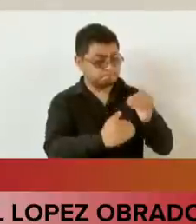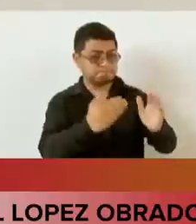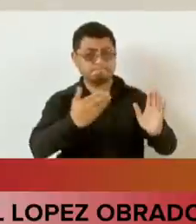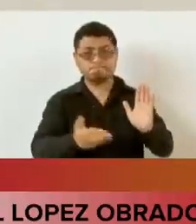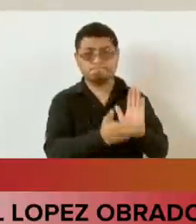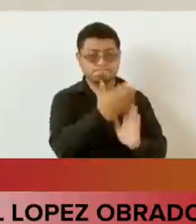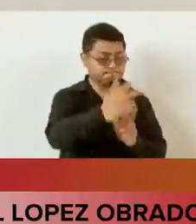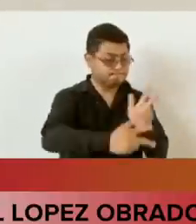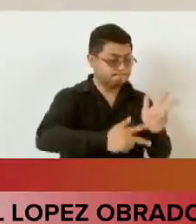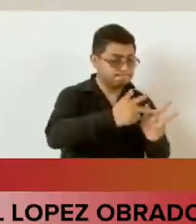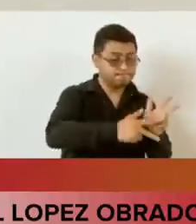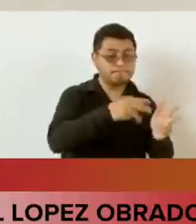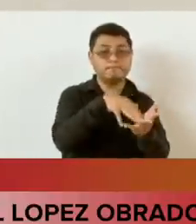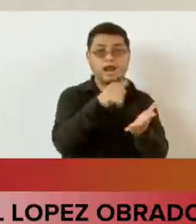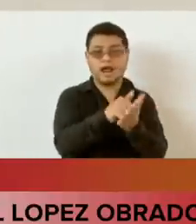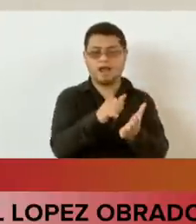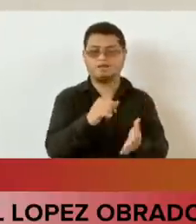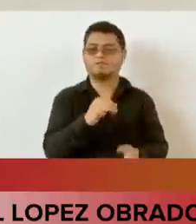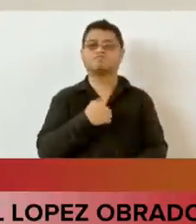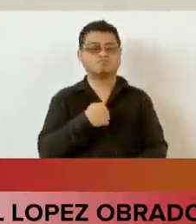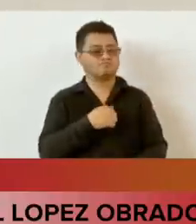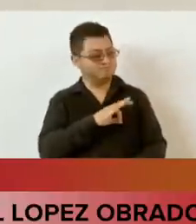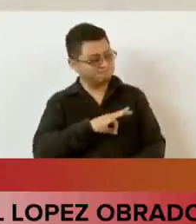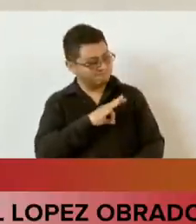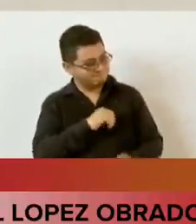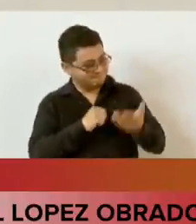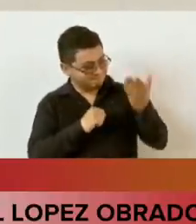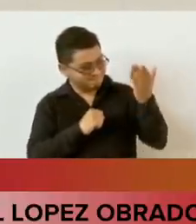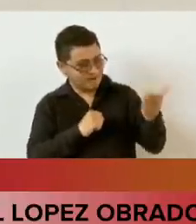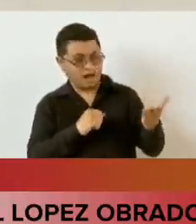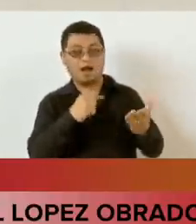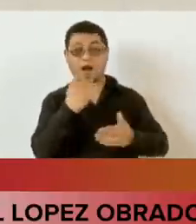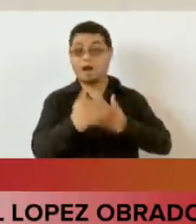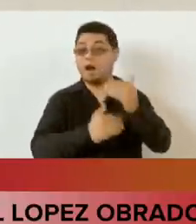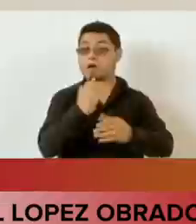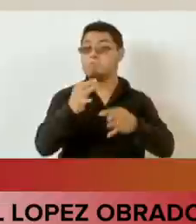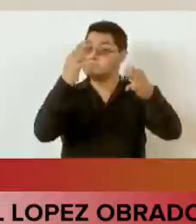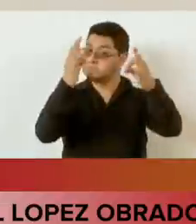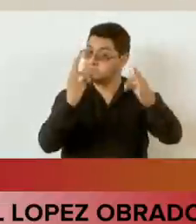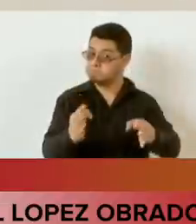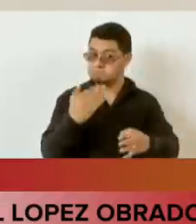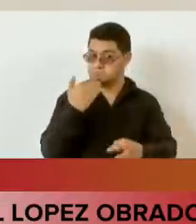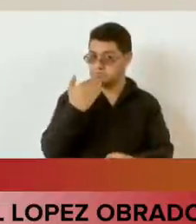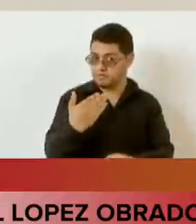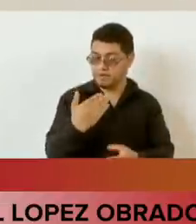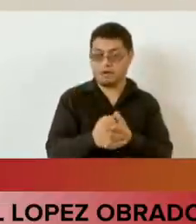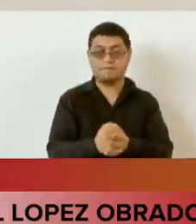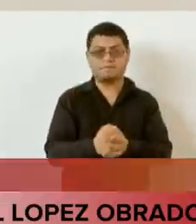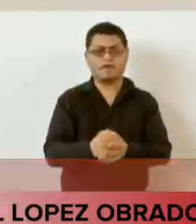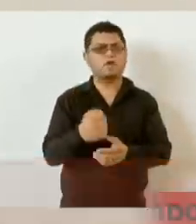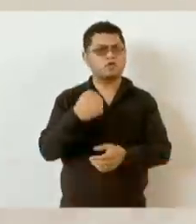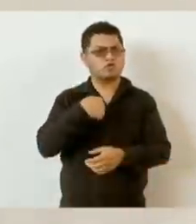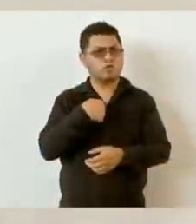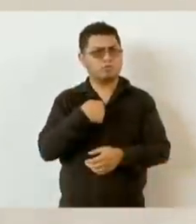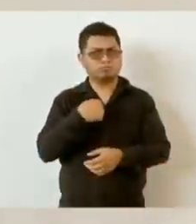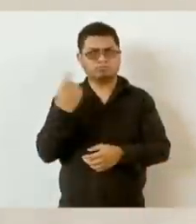Celebro que se va avanzando de acuerdo al programa y voy a